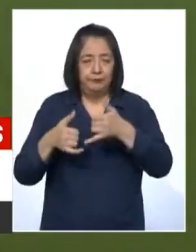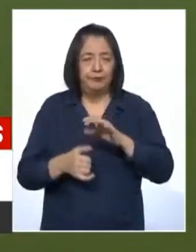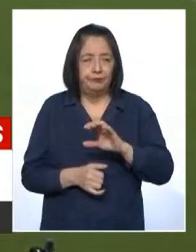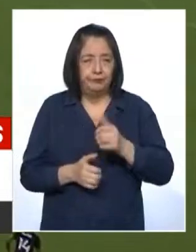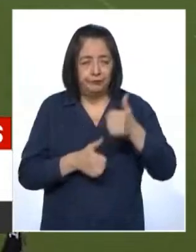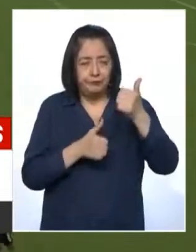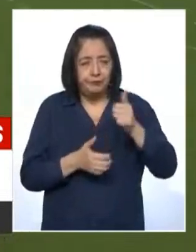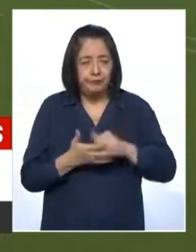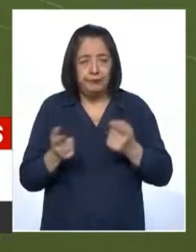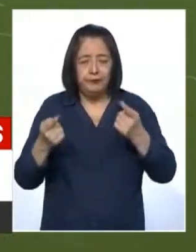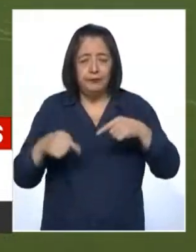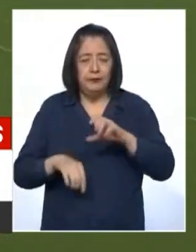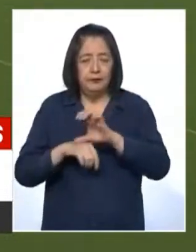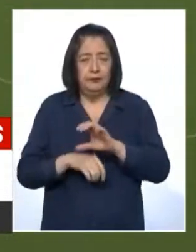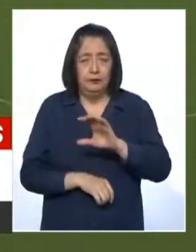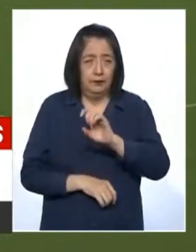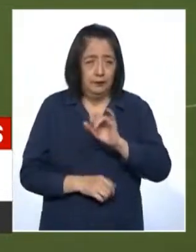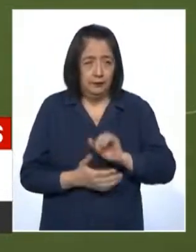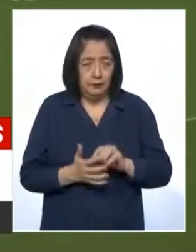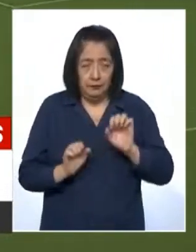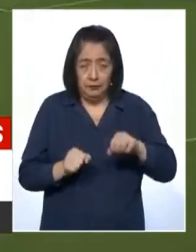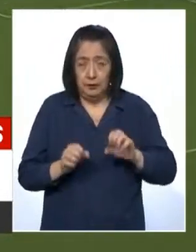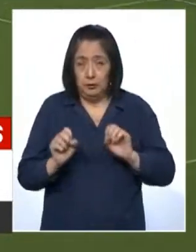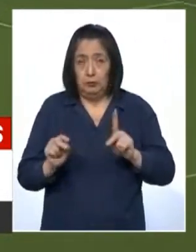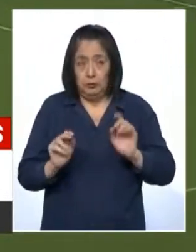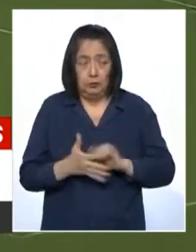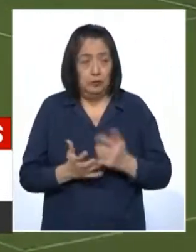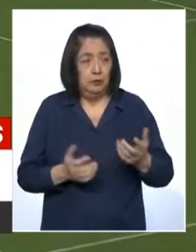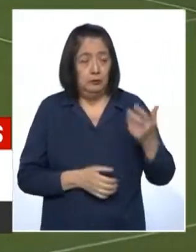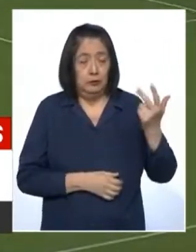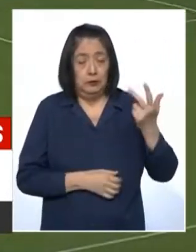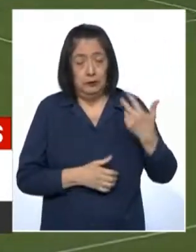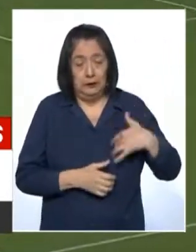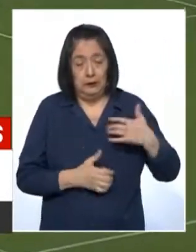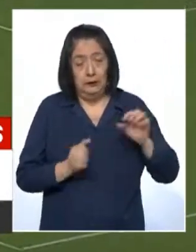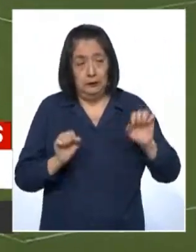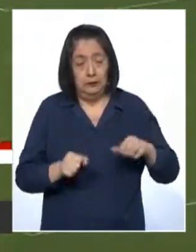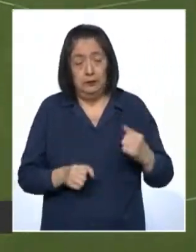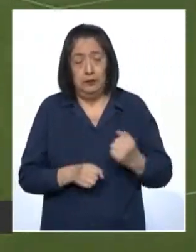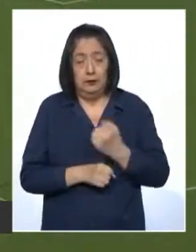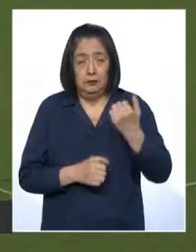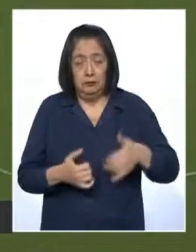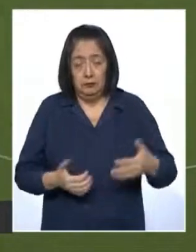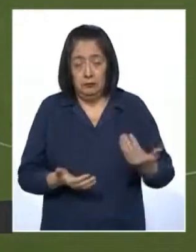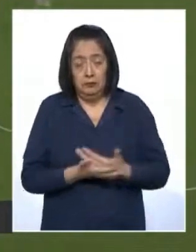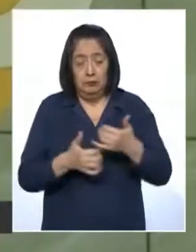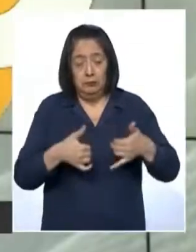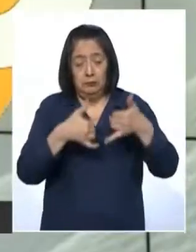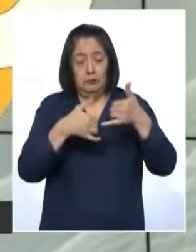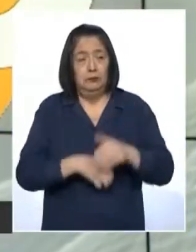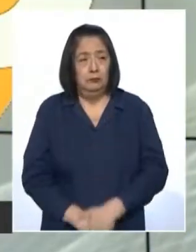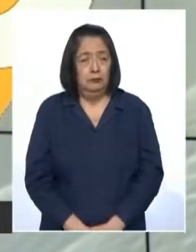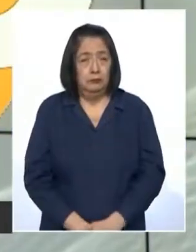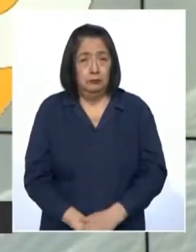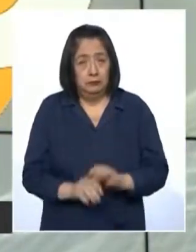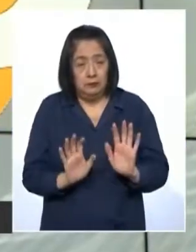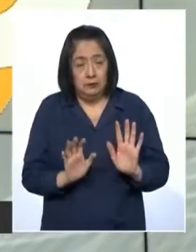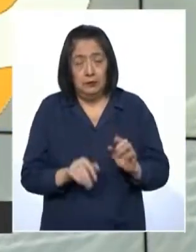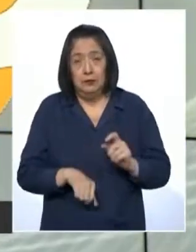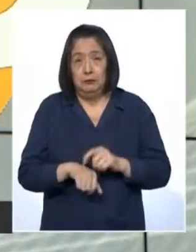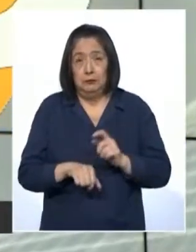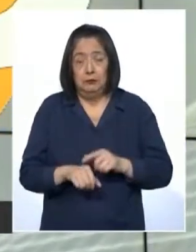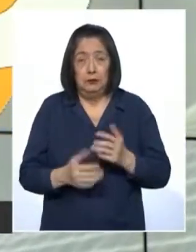ante Cincinnati, lo que será una gran oportunidad para el argentino de ganar un nuevo trofeo. Bueno, y es momento